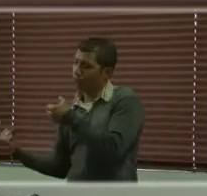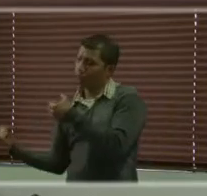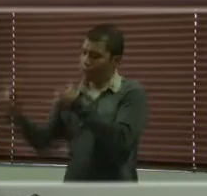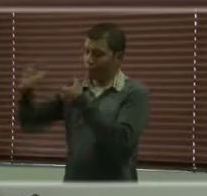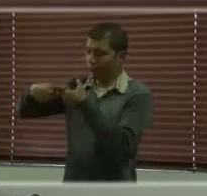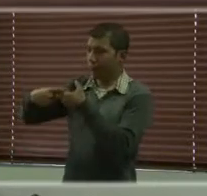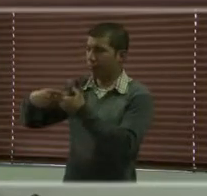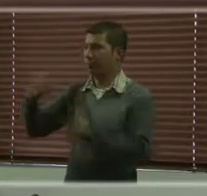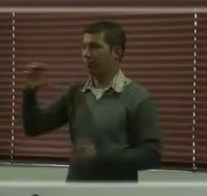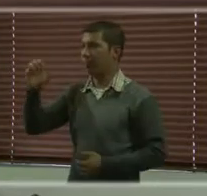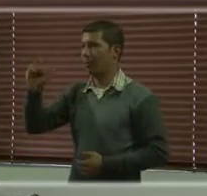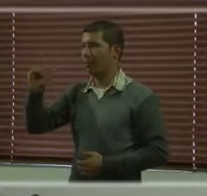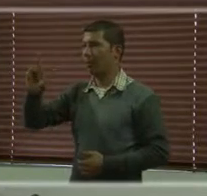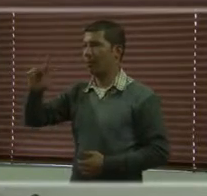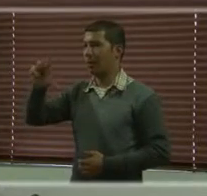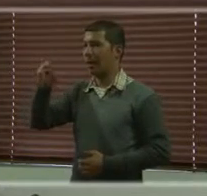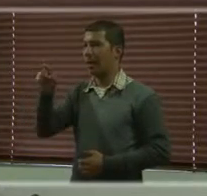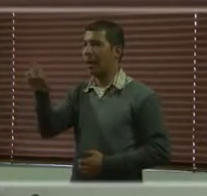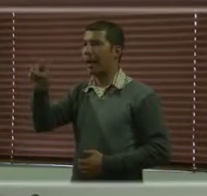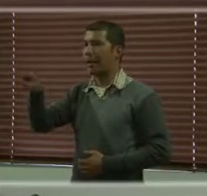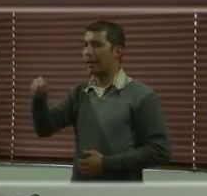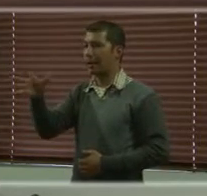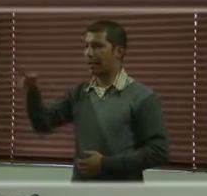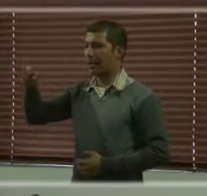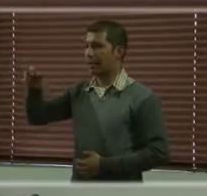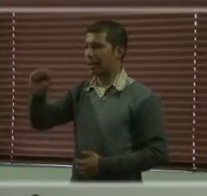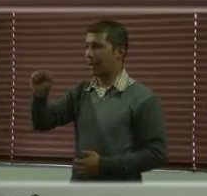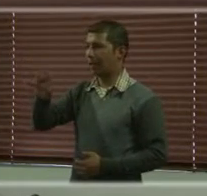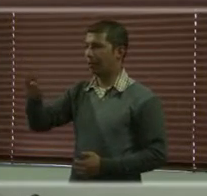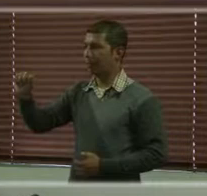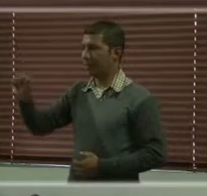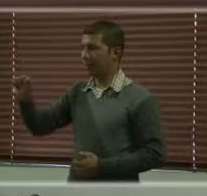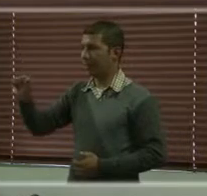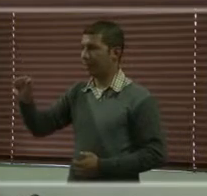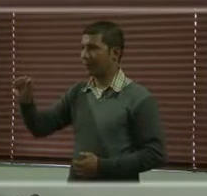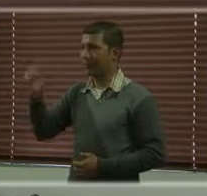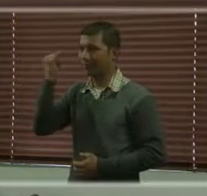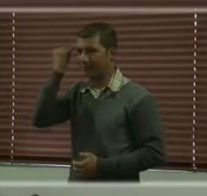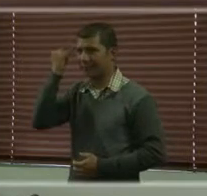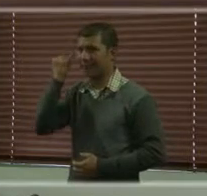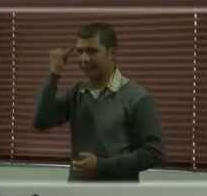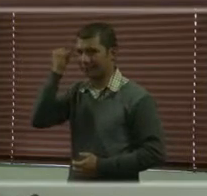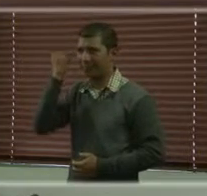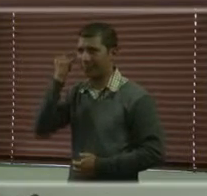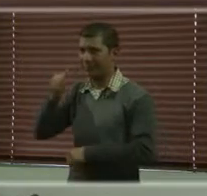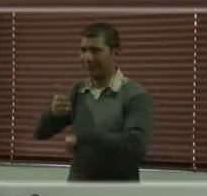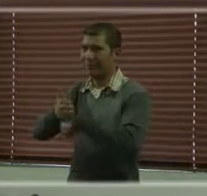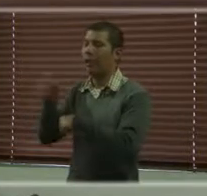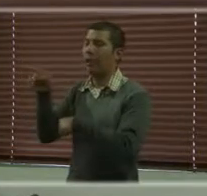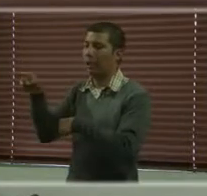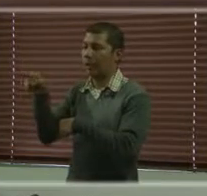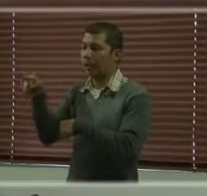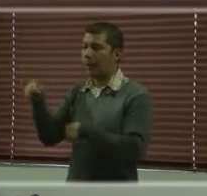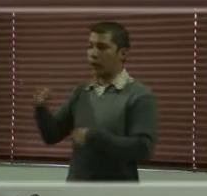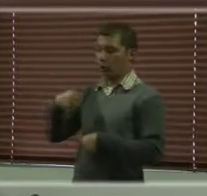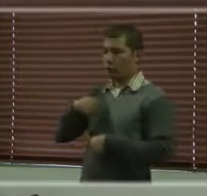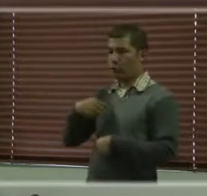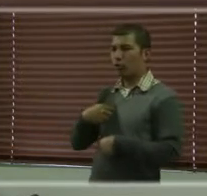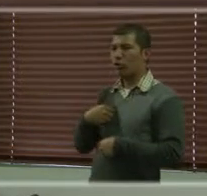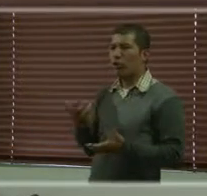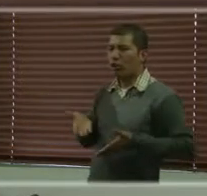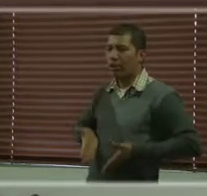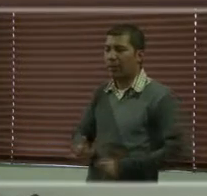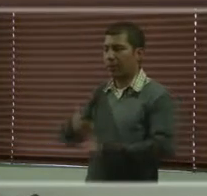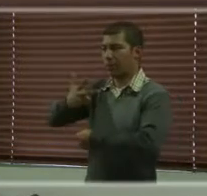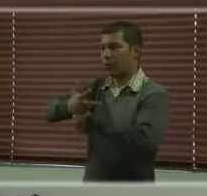quien seguramente la mayoría de ustedes ya conocen y bueno y y estoy yo que que soy de Guatemala y bueno en los quince